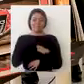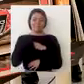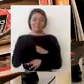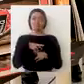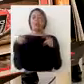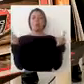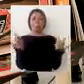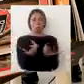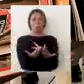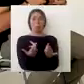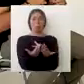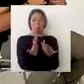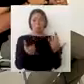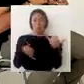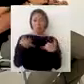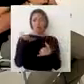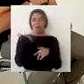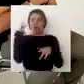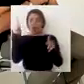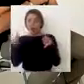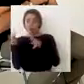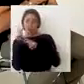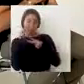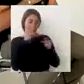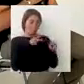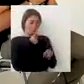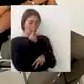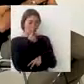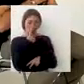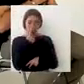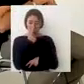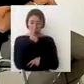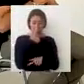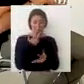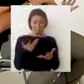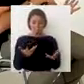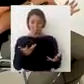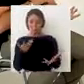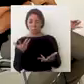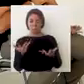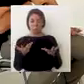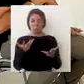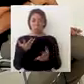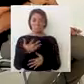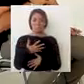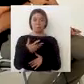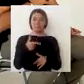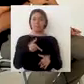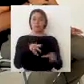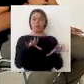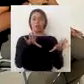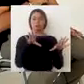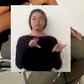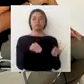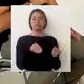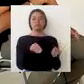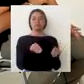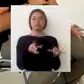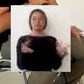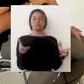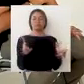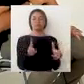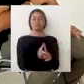ahí y la gente llegaba, pero llegó un momento en el que se apagó. No volvimos a saber